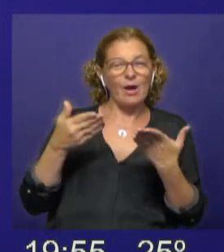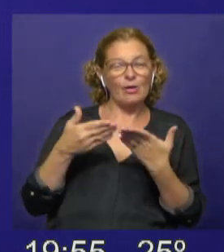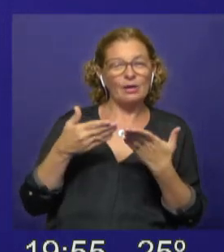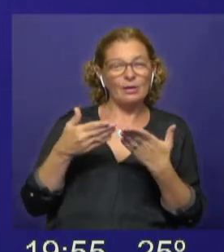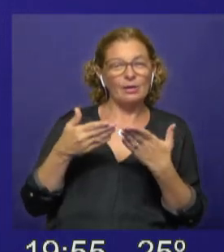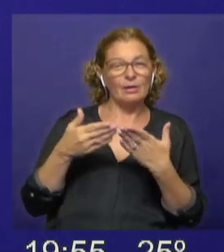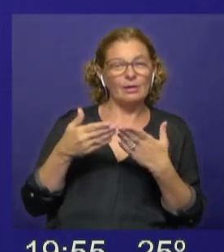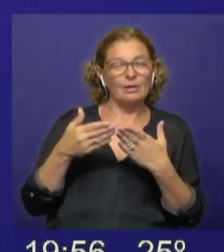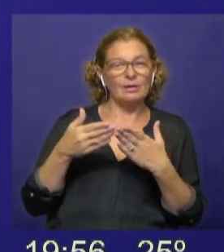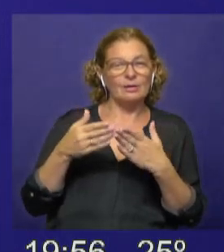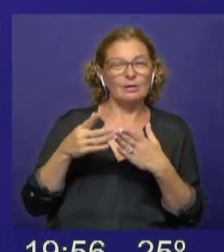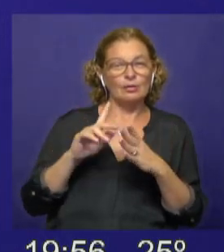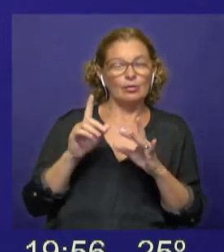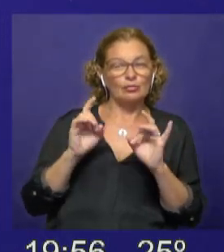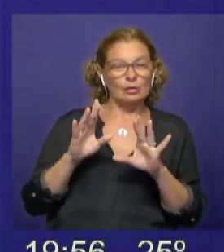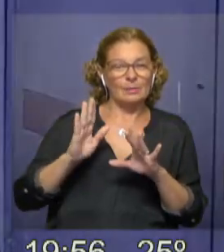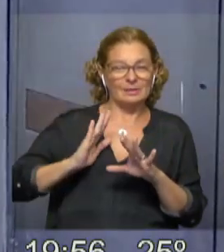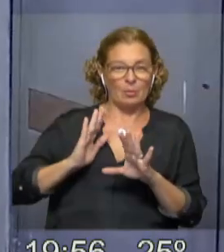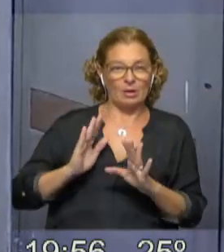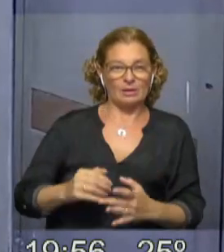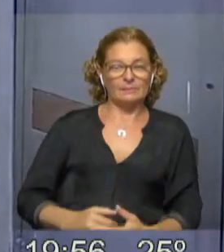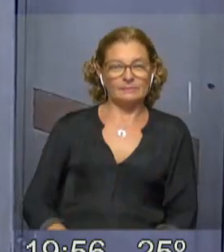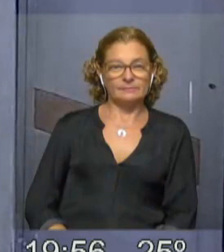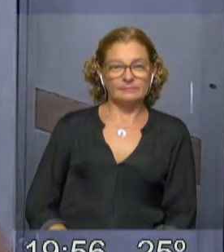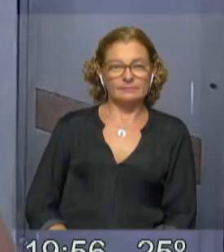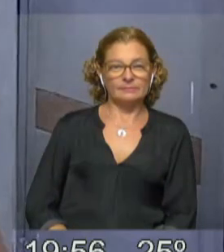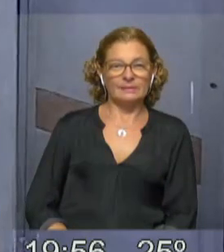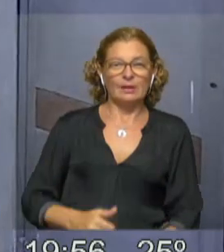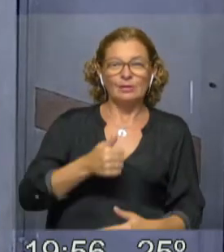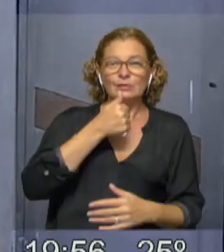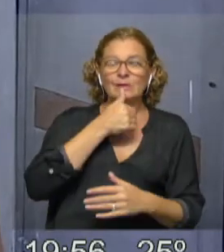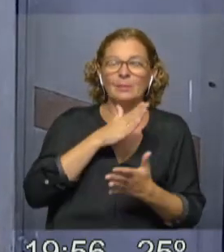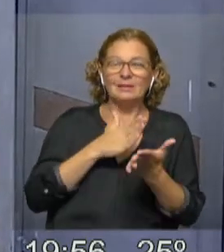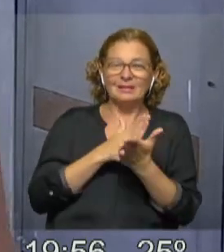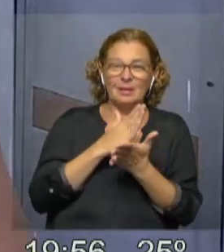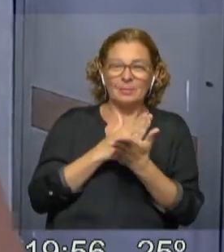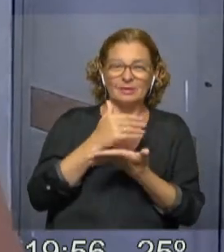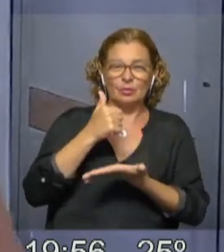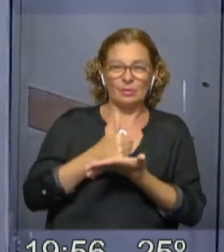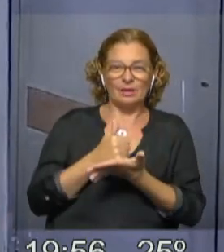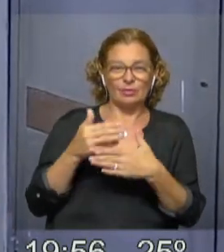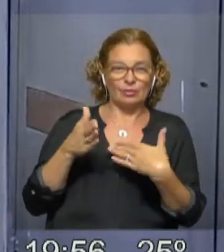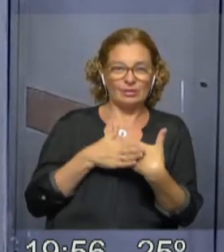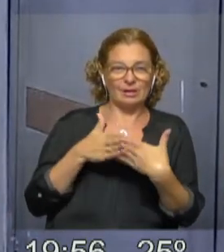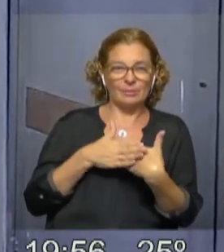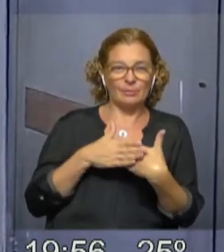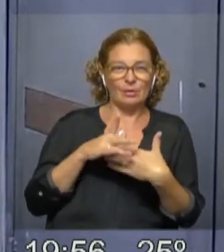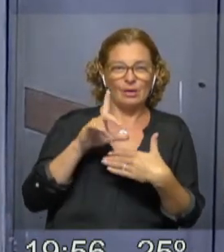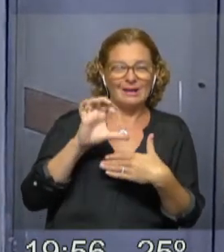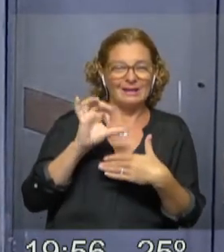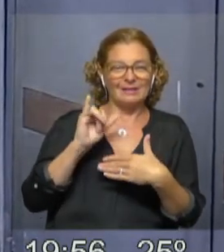el lesbianismo no es únicamente de mujeres. Creo que históricamente siempre estuvieron cerca el